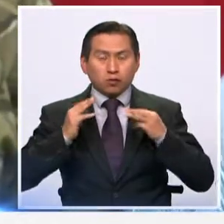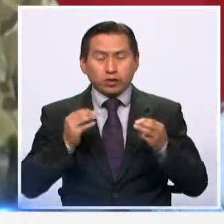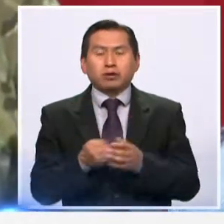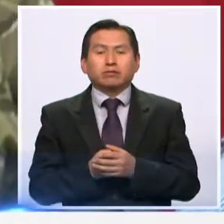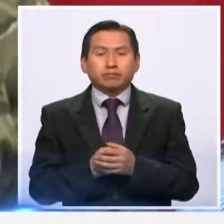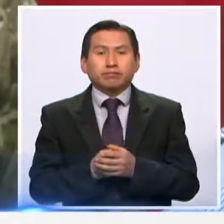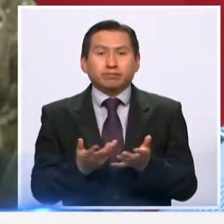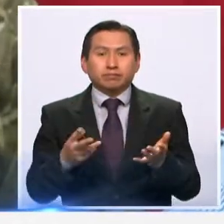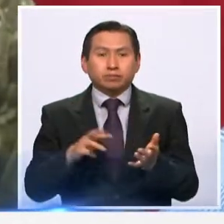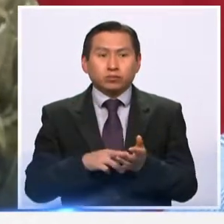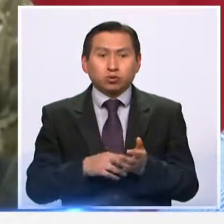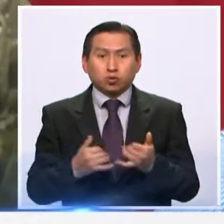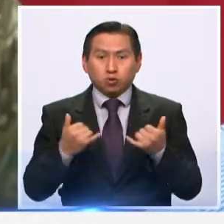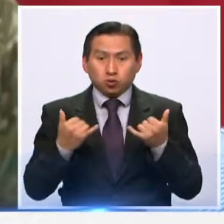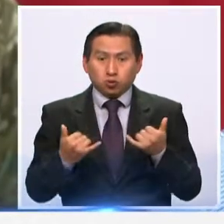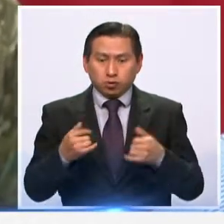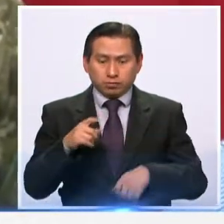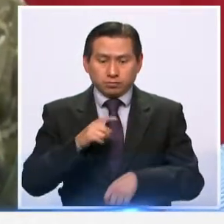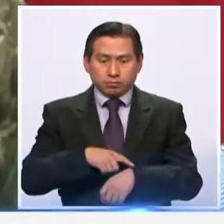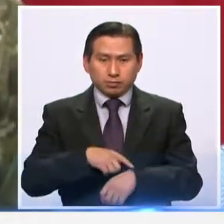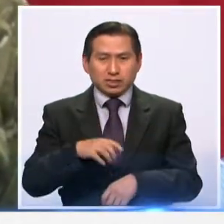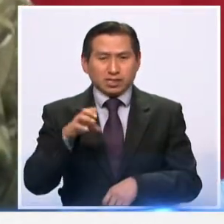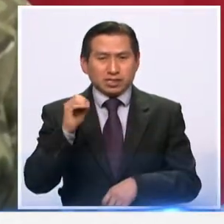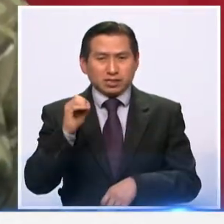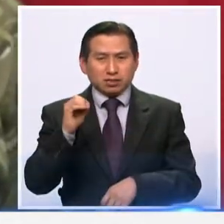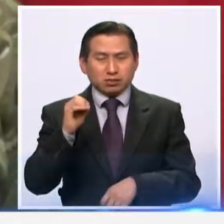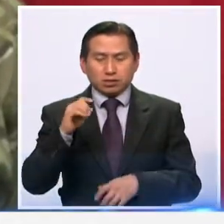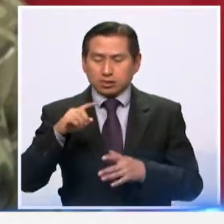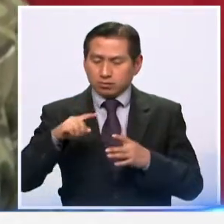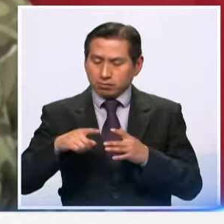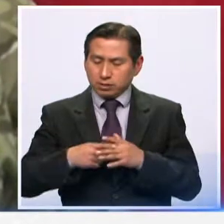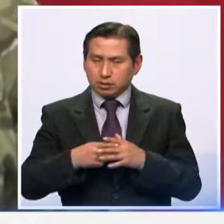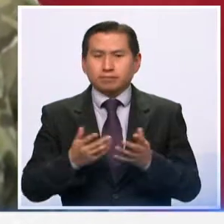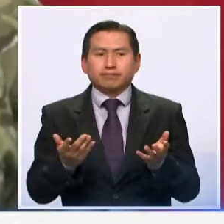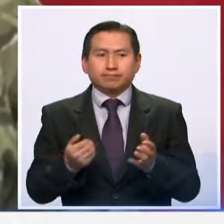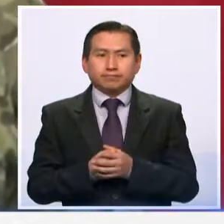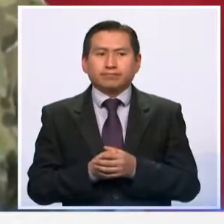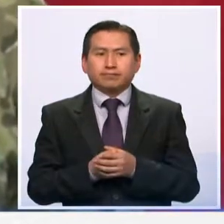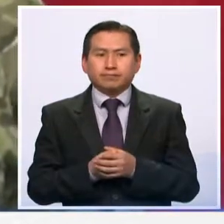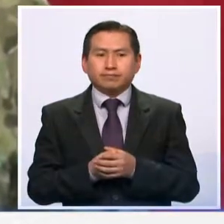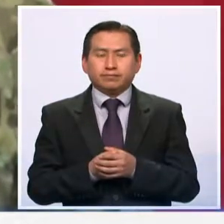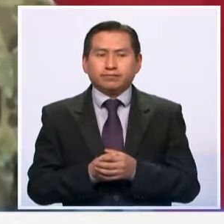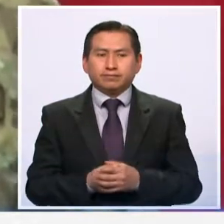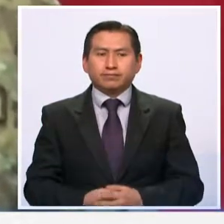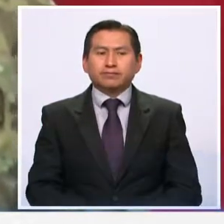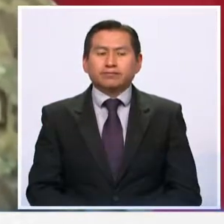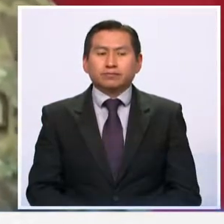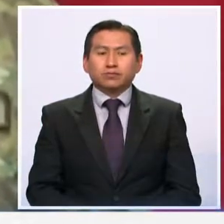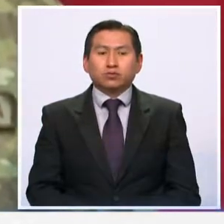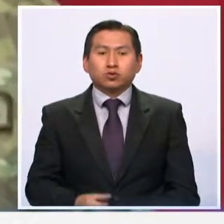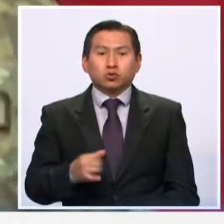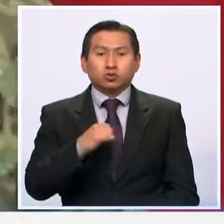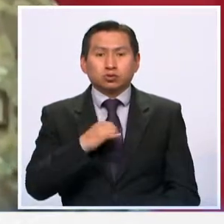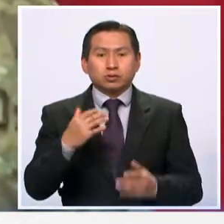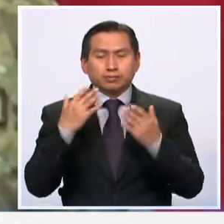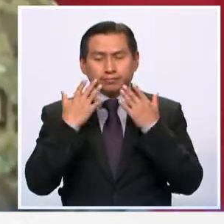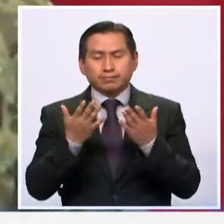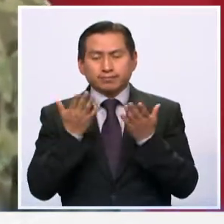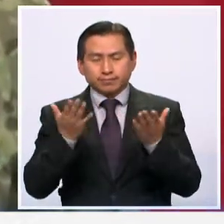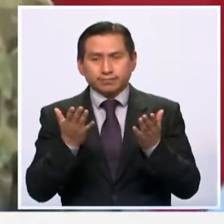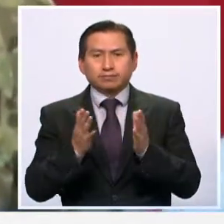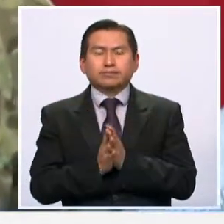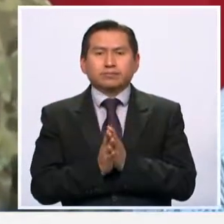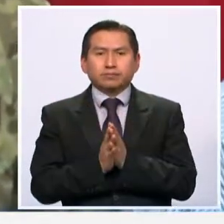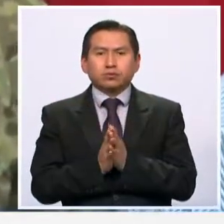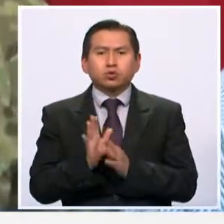prácticamente a partir de hoy, pero desde la 00, absolutamente todo. Yo estoy agradecido por